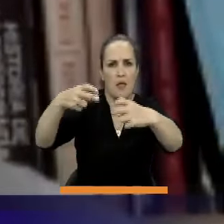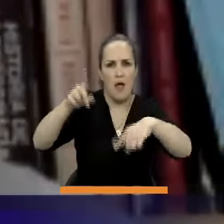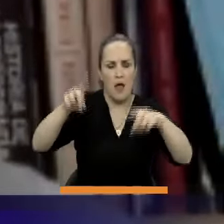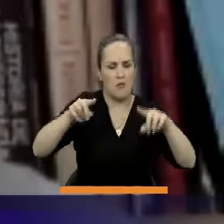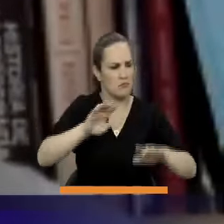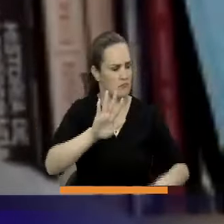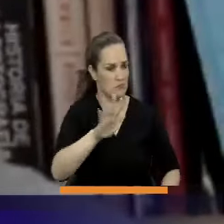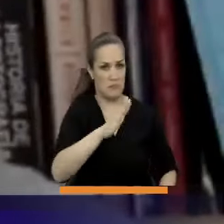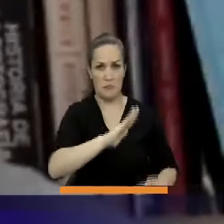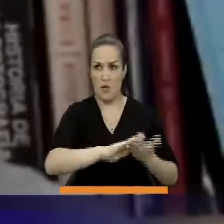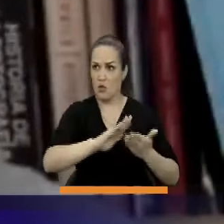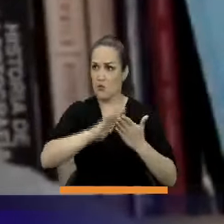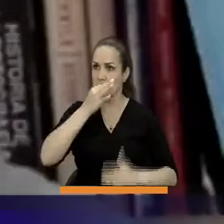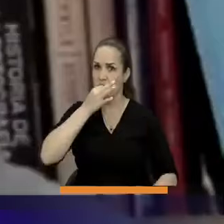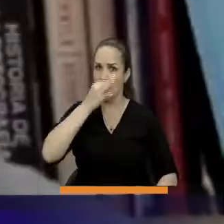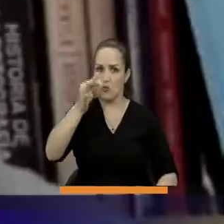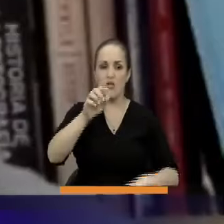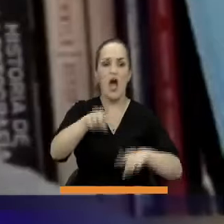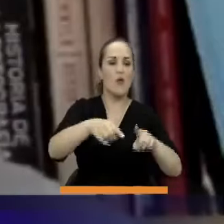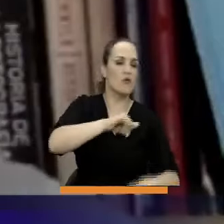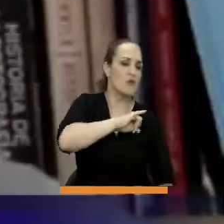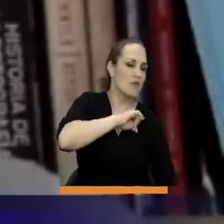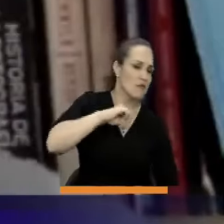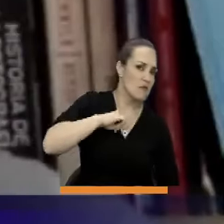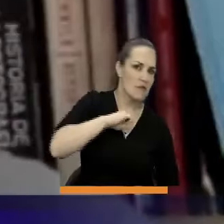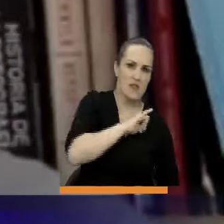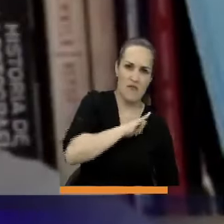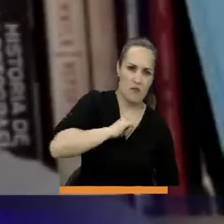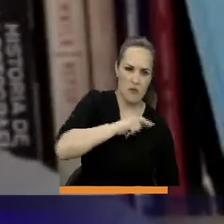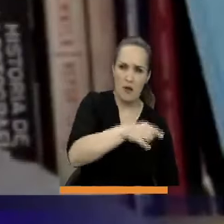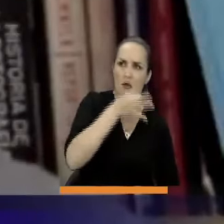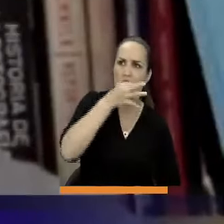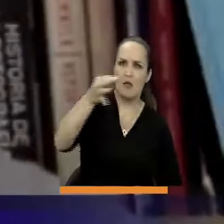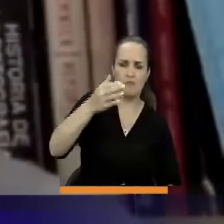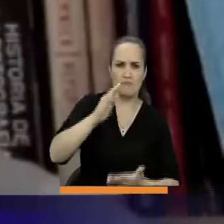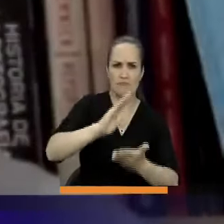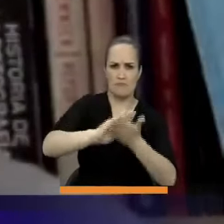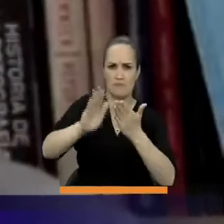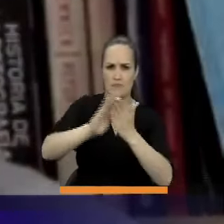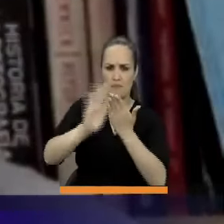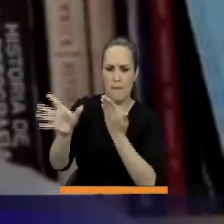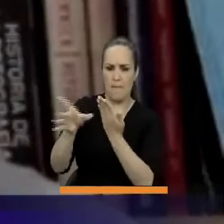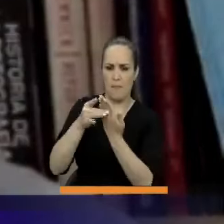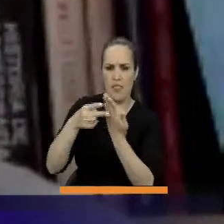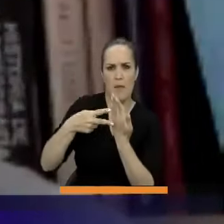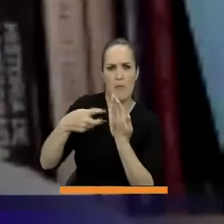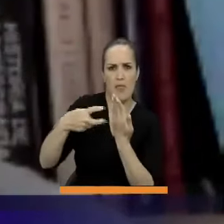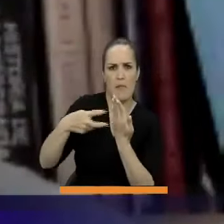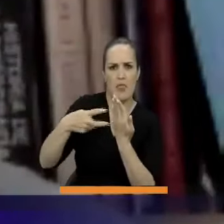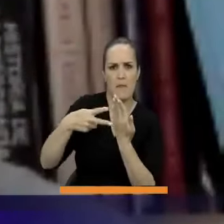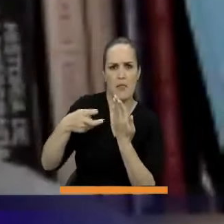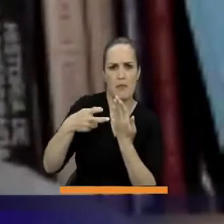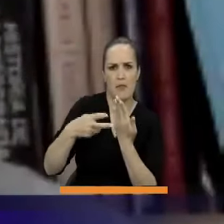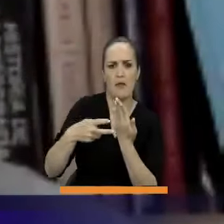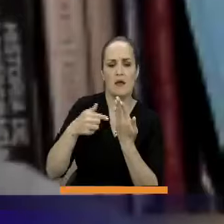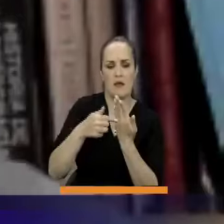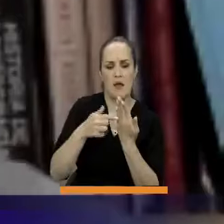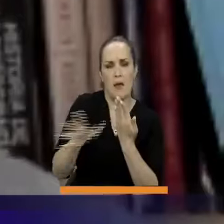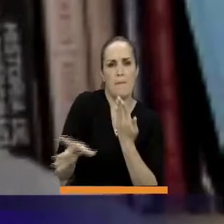ya había por parte de otros periodistas, de otros medios, a los que se les había hecho un peritaje de